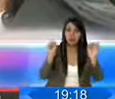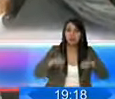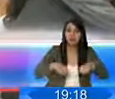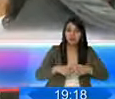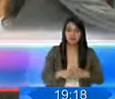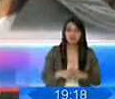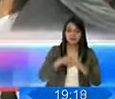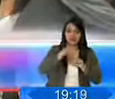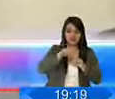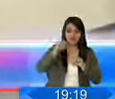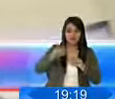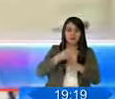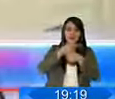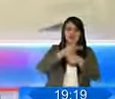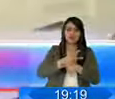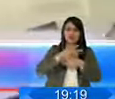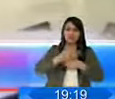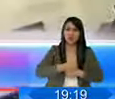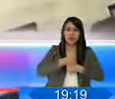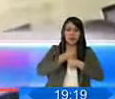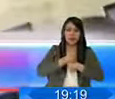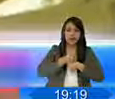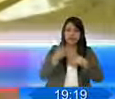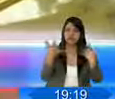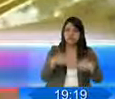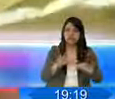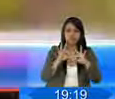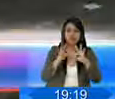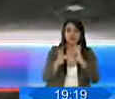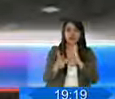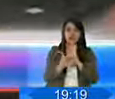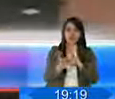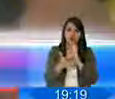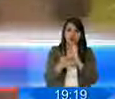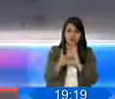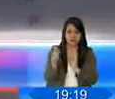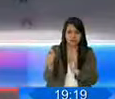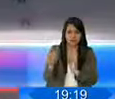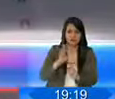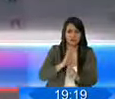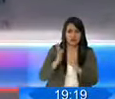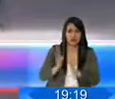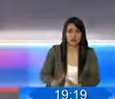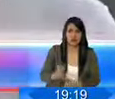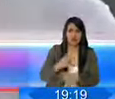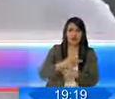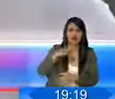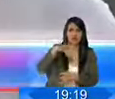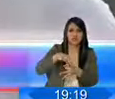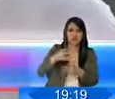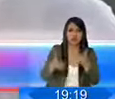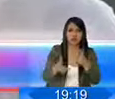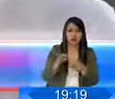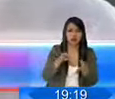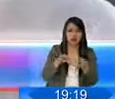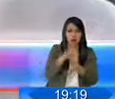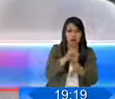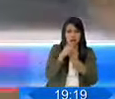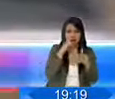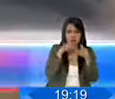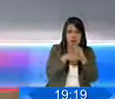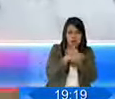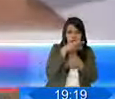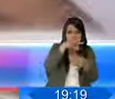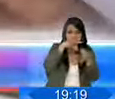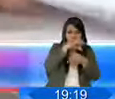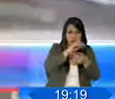está protegido con múltiples seguridades y la más alta tecnología, aseguran los técnicos del CNE. Esto para evitar cualquier posibilidad de hackeo o